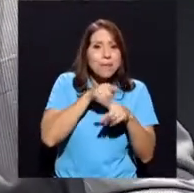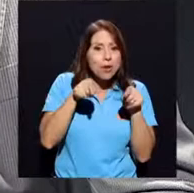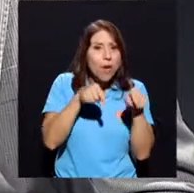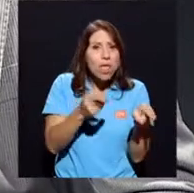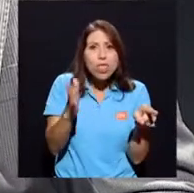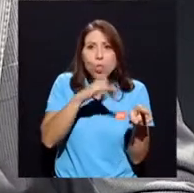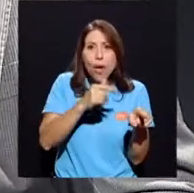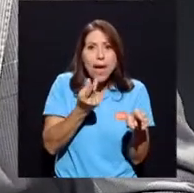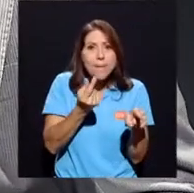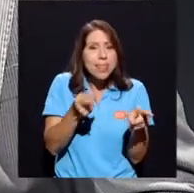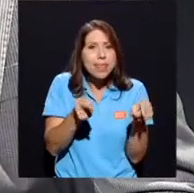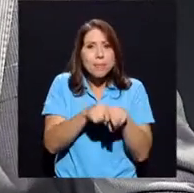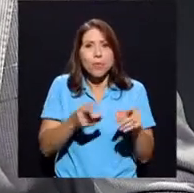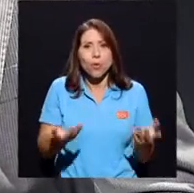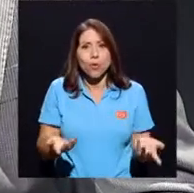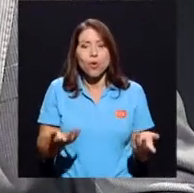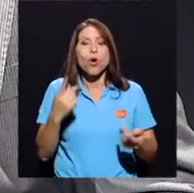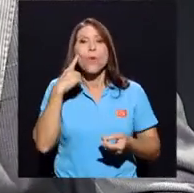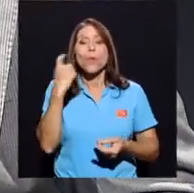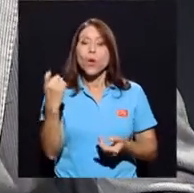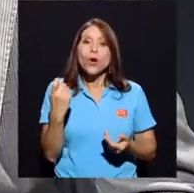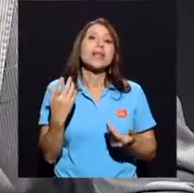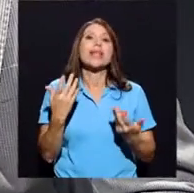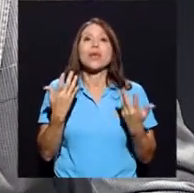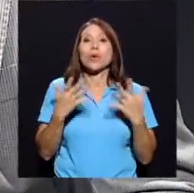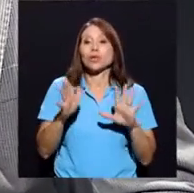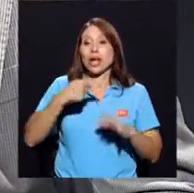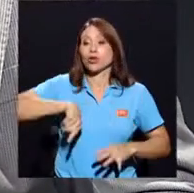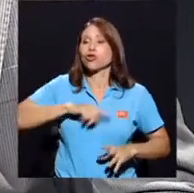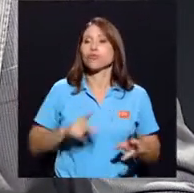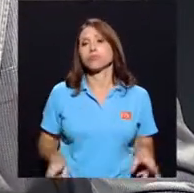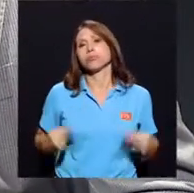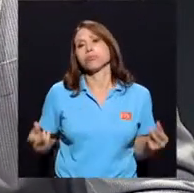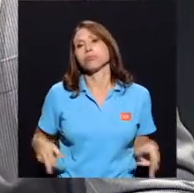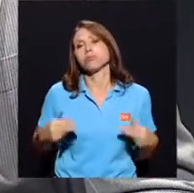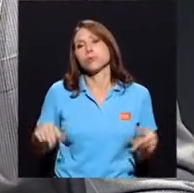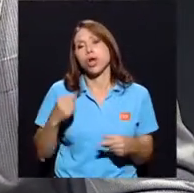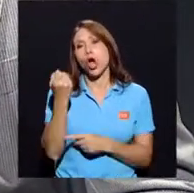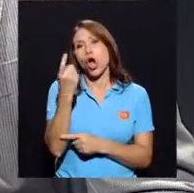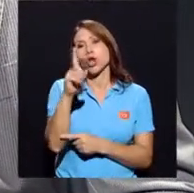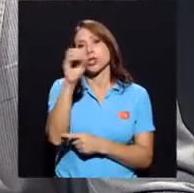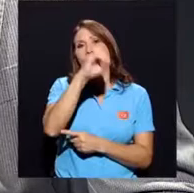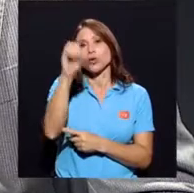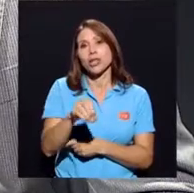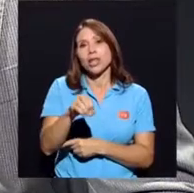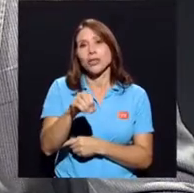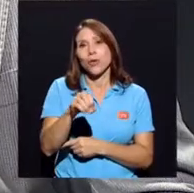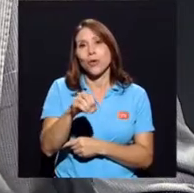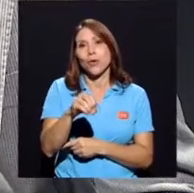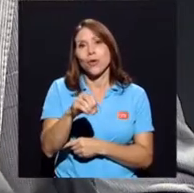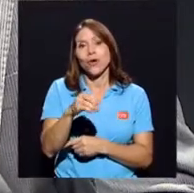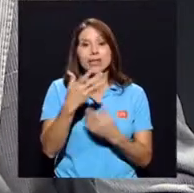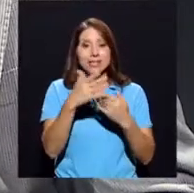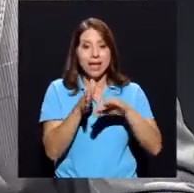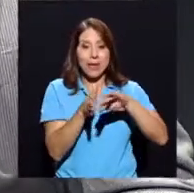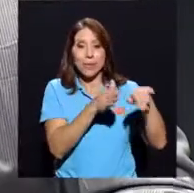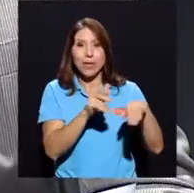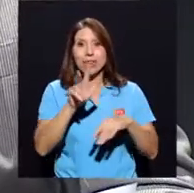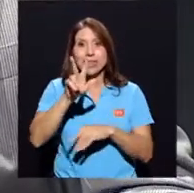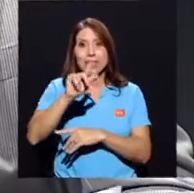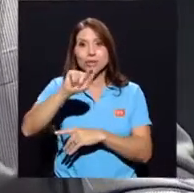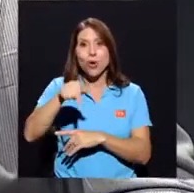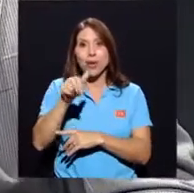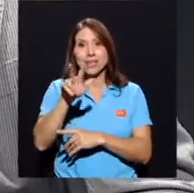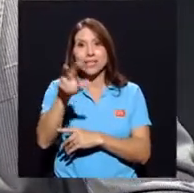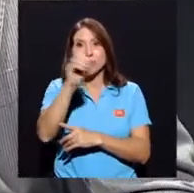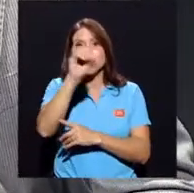tampoco porque resulta que después de gastarnos el 11 por ciento el primero en eso hay que gastarse el 3,3 por ciento en pagar intereses